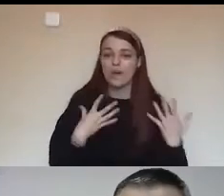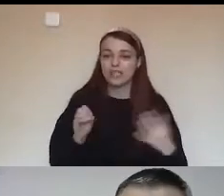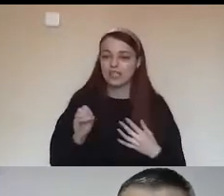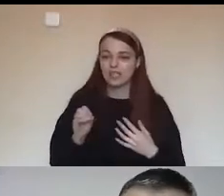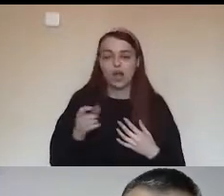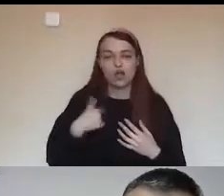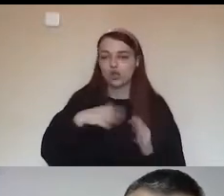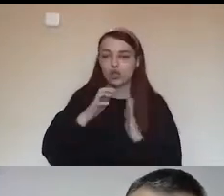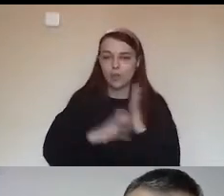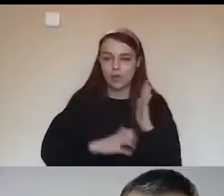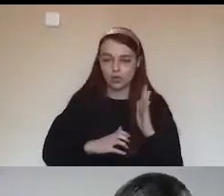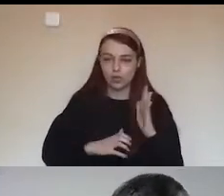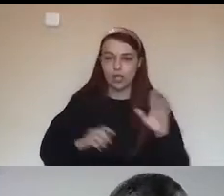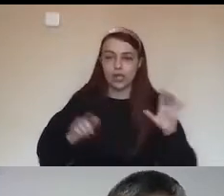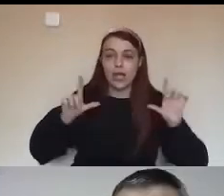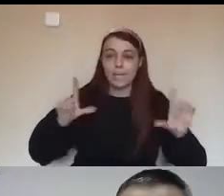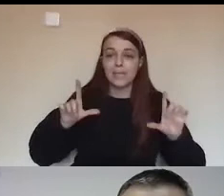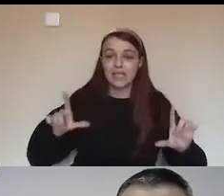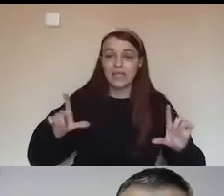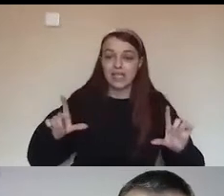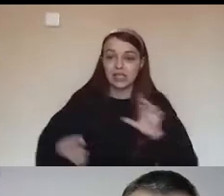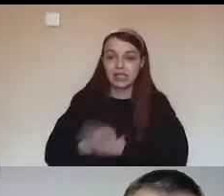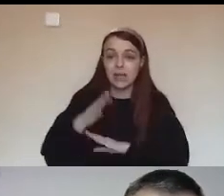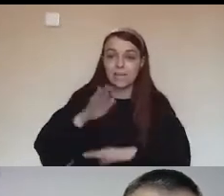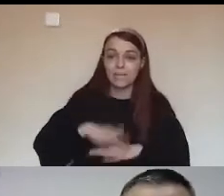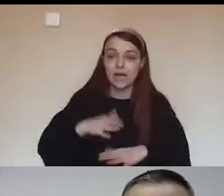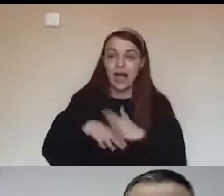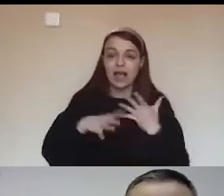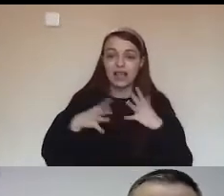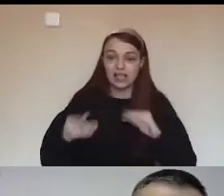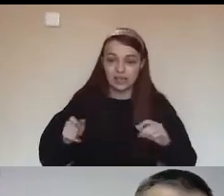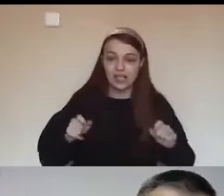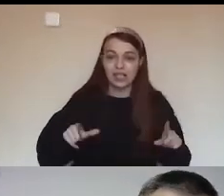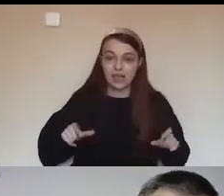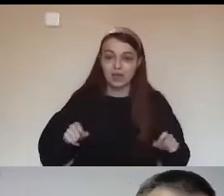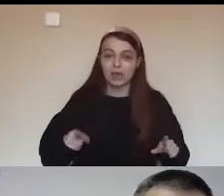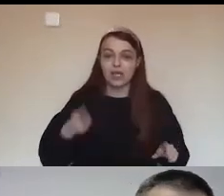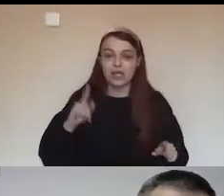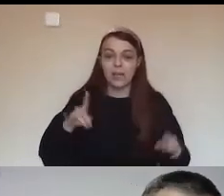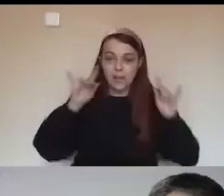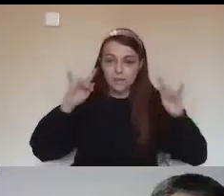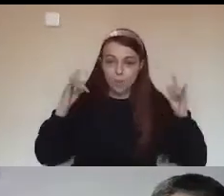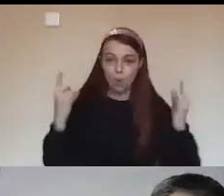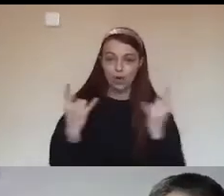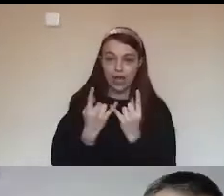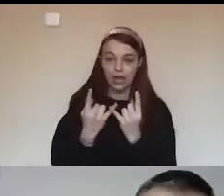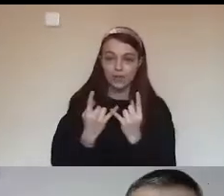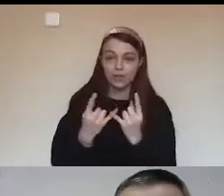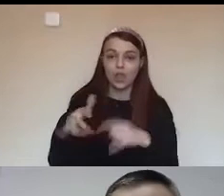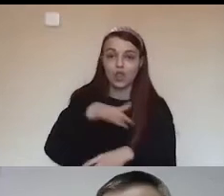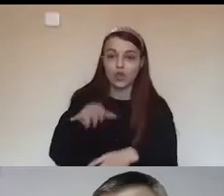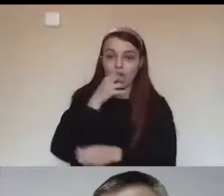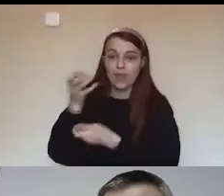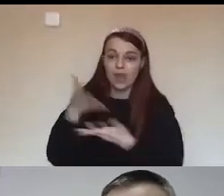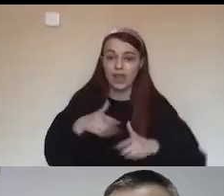museografía. Diseñamos vitrinas ya que eran accesibles para sillas de ruedas hace 20 años. Tenemos el bucle magnético en la zona de recepción,